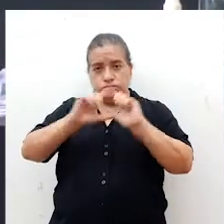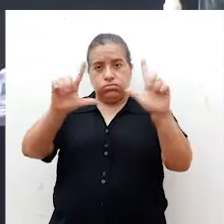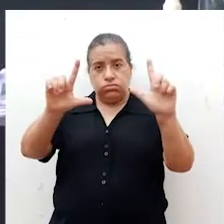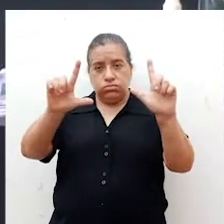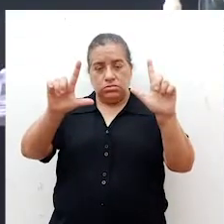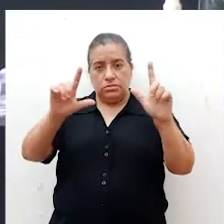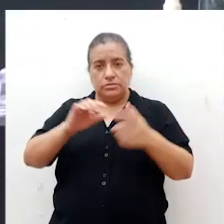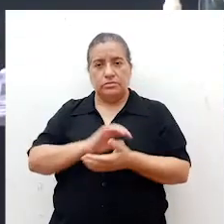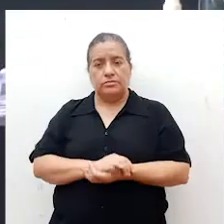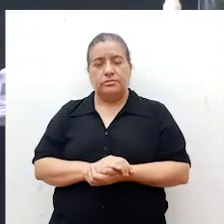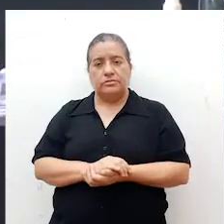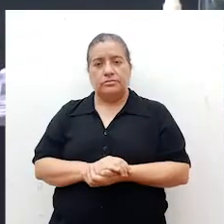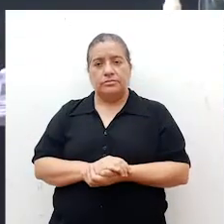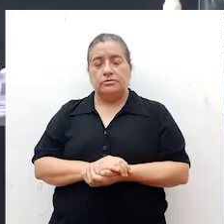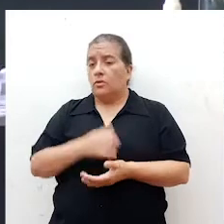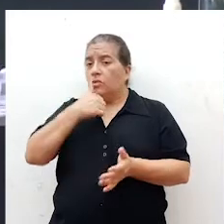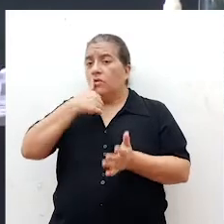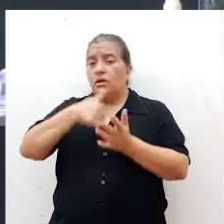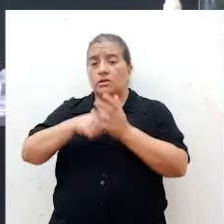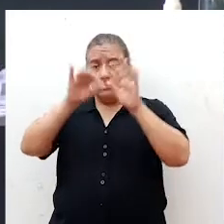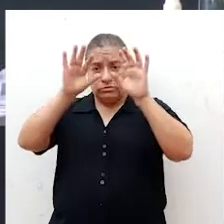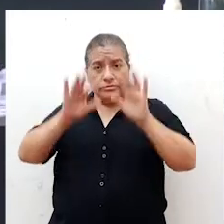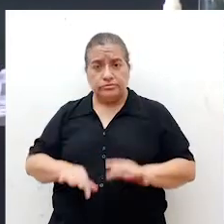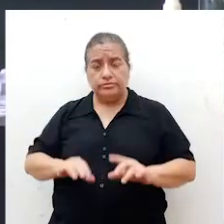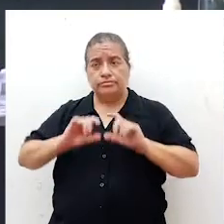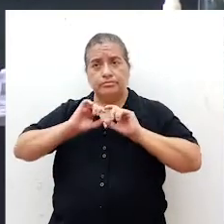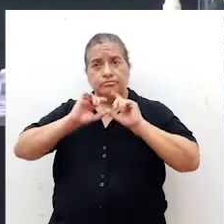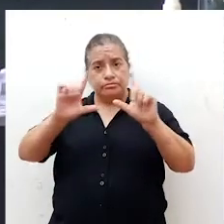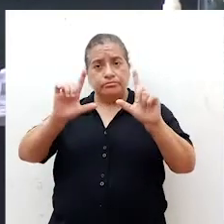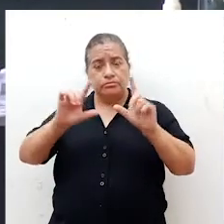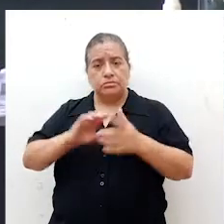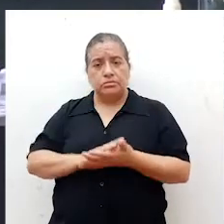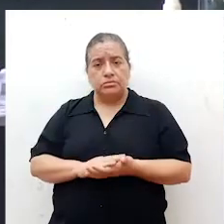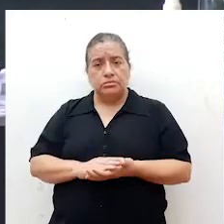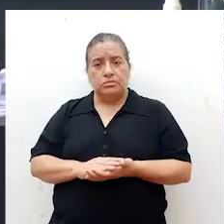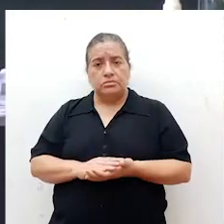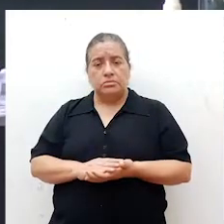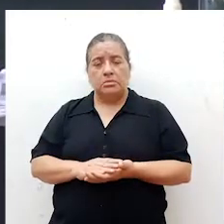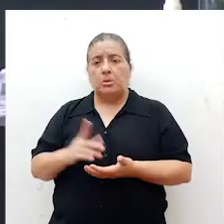en una carta pública,